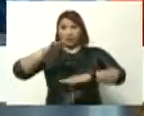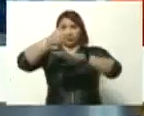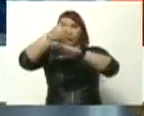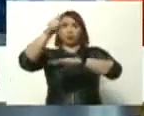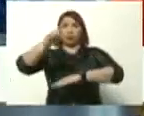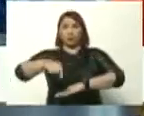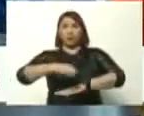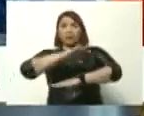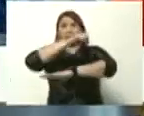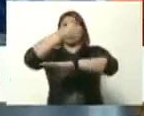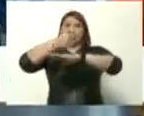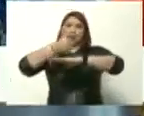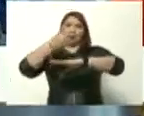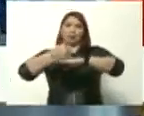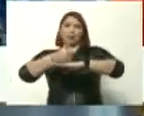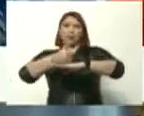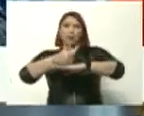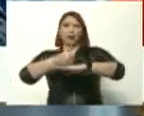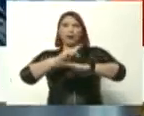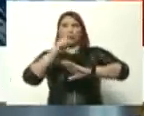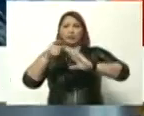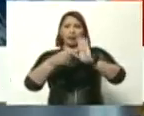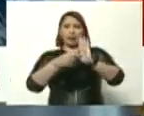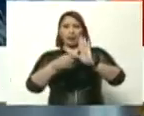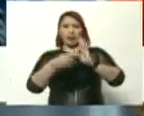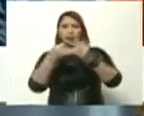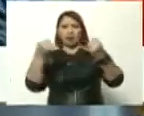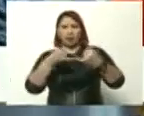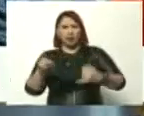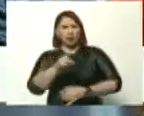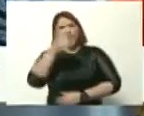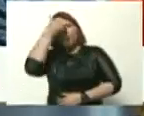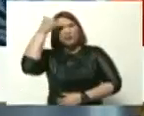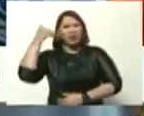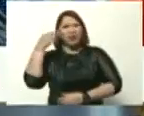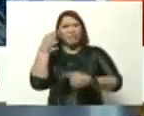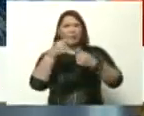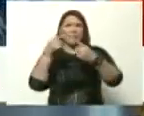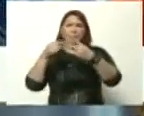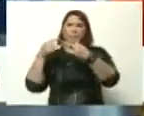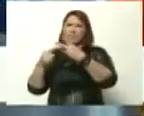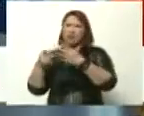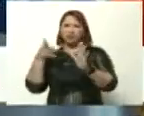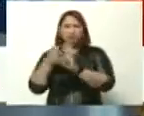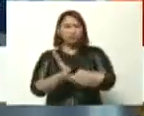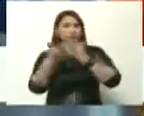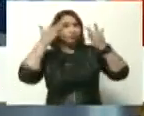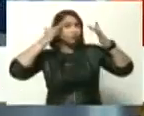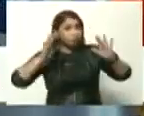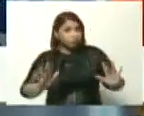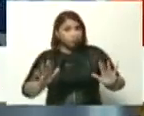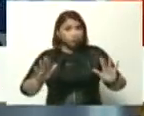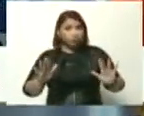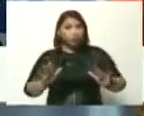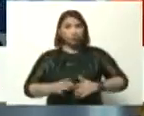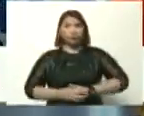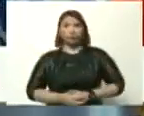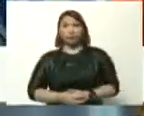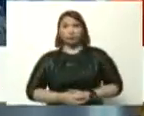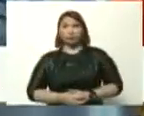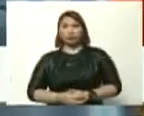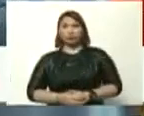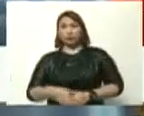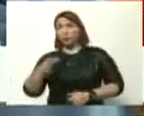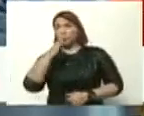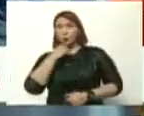directores generales y de línea. No olvidar estos casos que supuestamente o aparentemente pudieran no tener